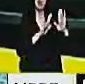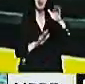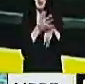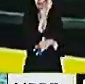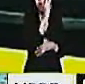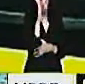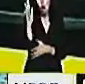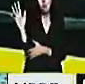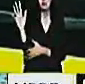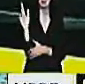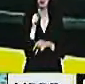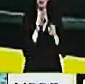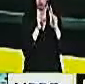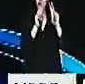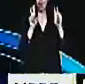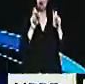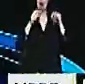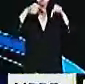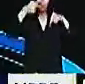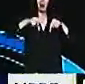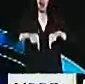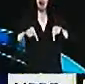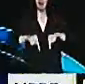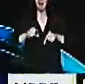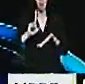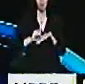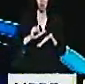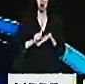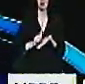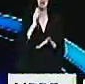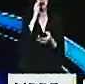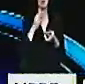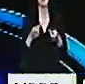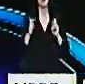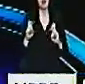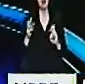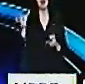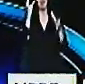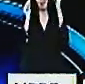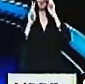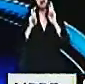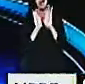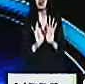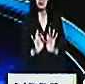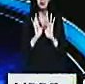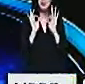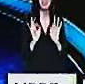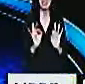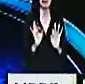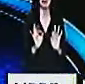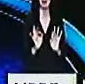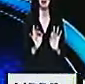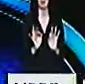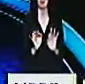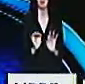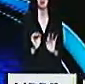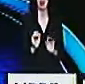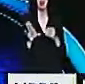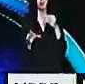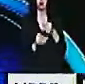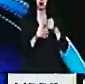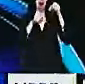de bosques, son temas tan propios de acá que te abre esa posibilidad a formarte en temas muy específicos, que son un aporte solo